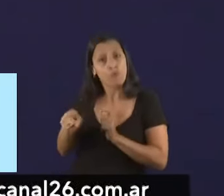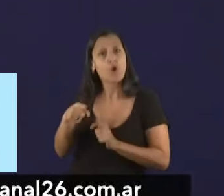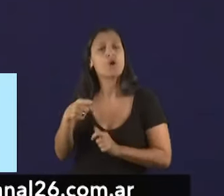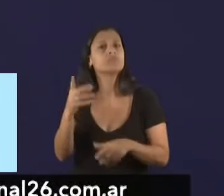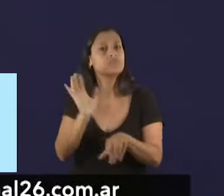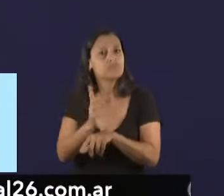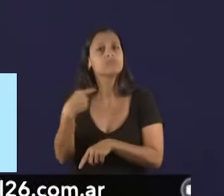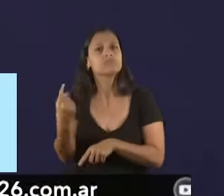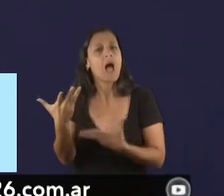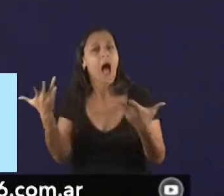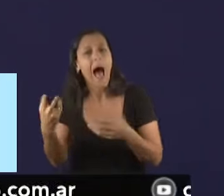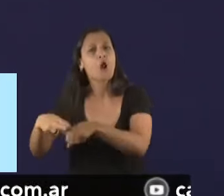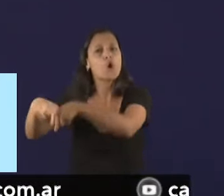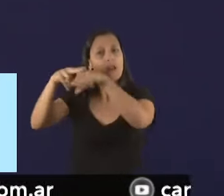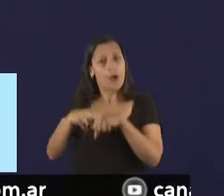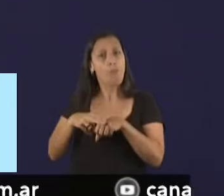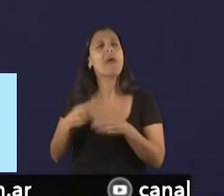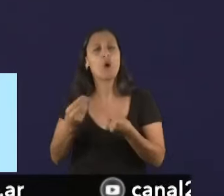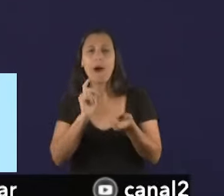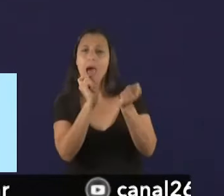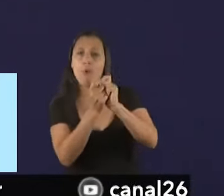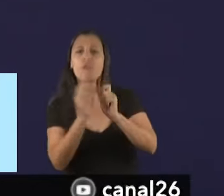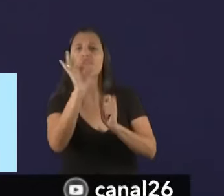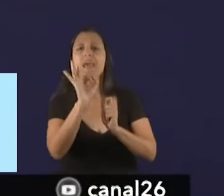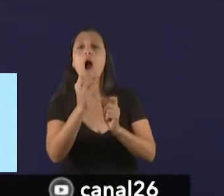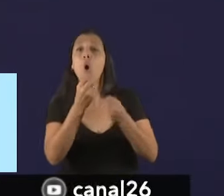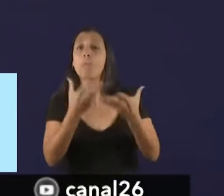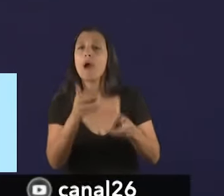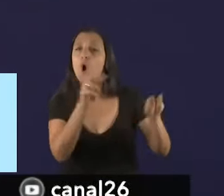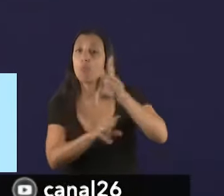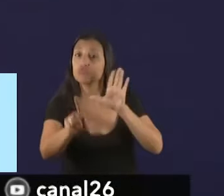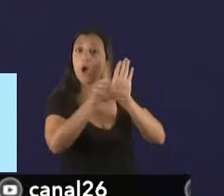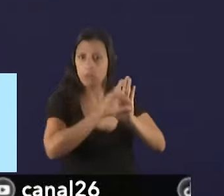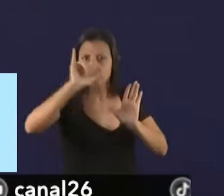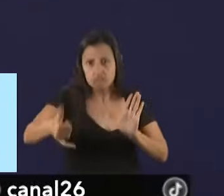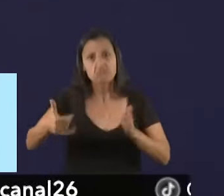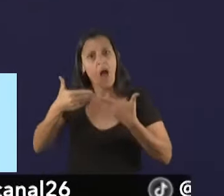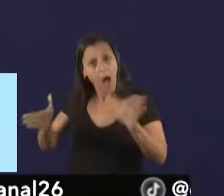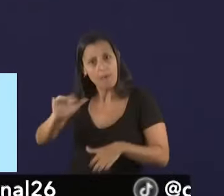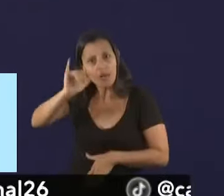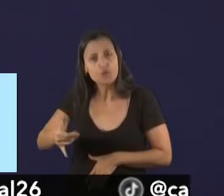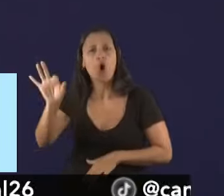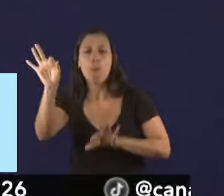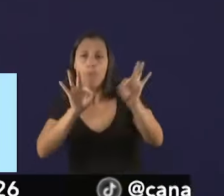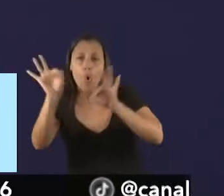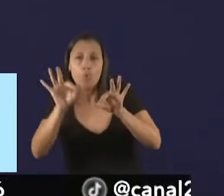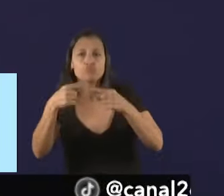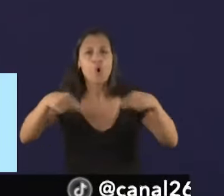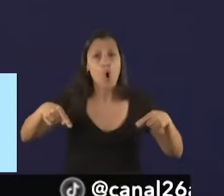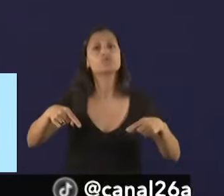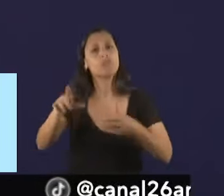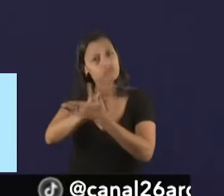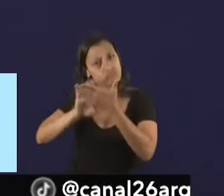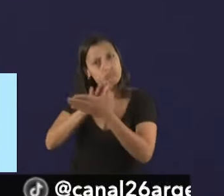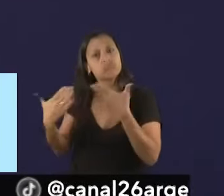reciben sugerencias para mejorar la ley y siempre se aclaran inquietudes o se dan explicaciones de algunos puntos que puedan quedar con algún